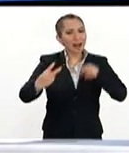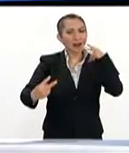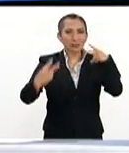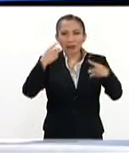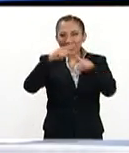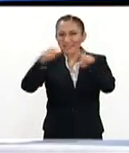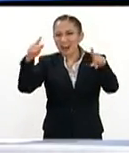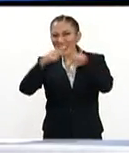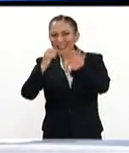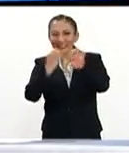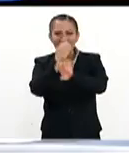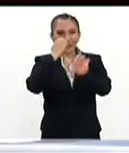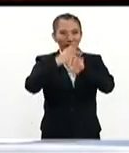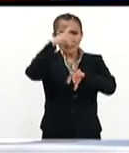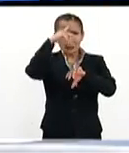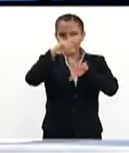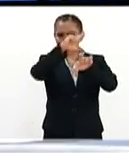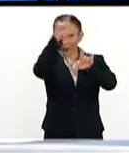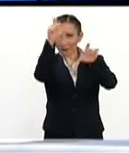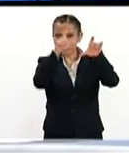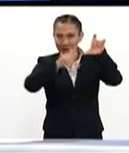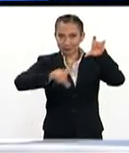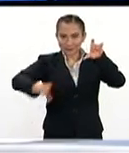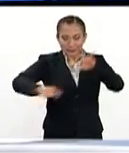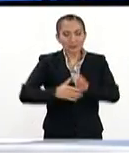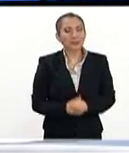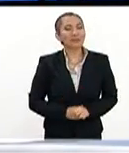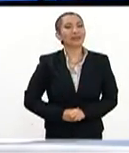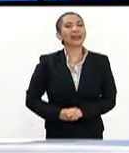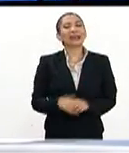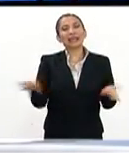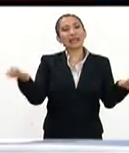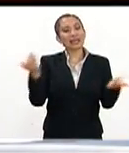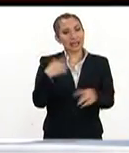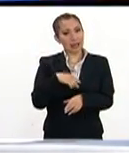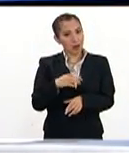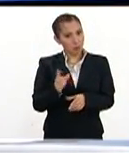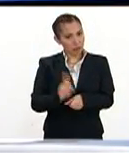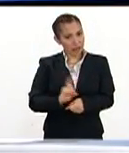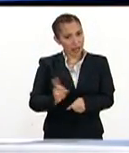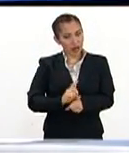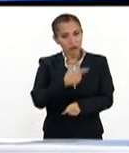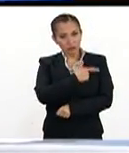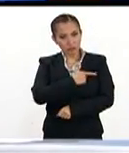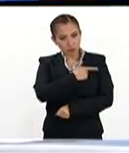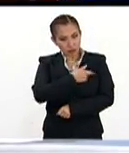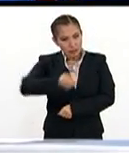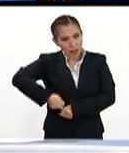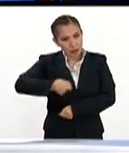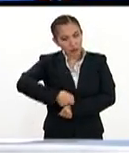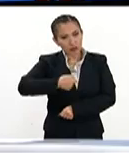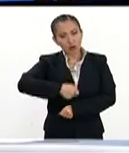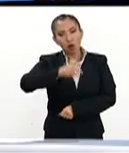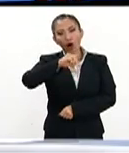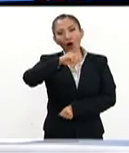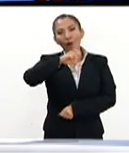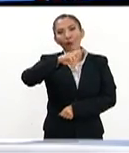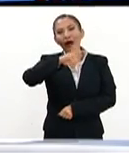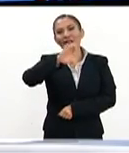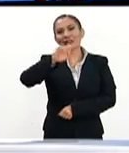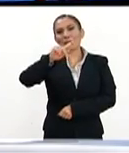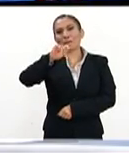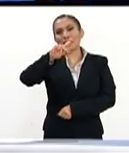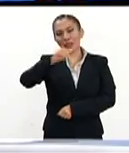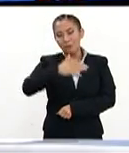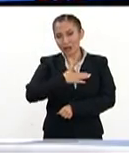también en el interior de la República Mexicana. Y como cada mañana, saludo con gusto a mi compañero Omar Cepeda. Omar, ¿cómo